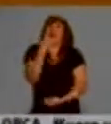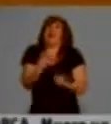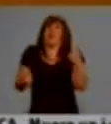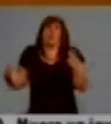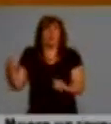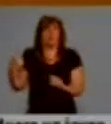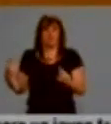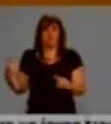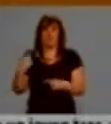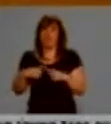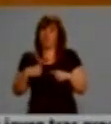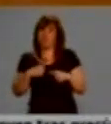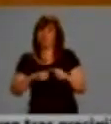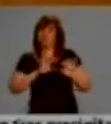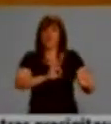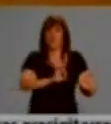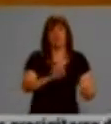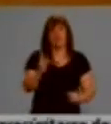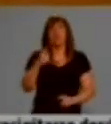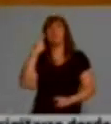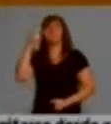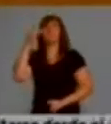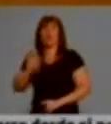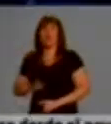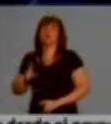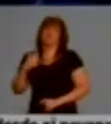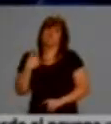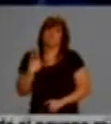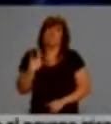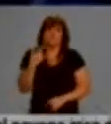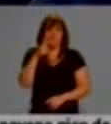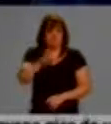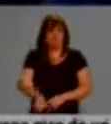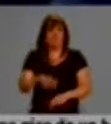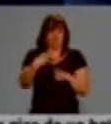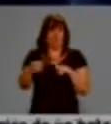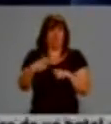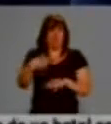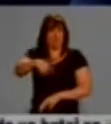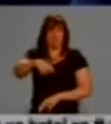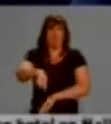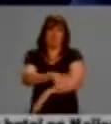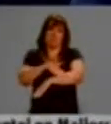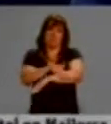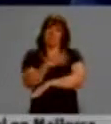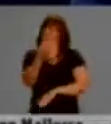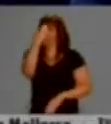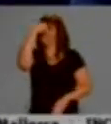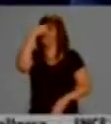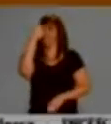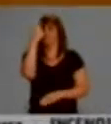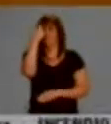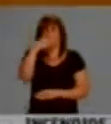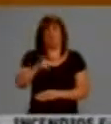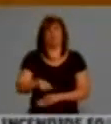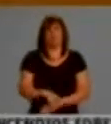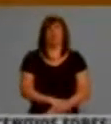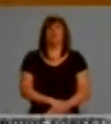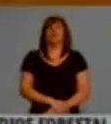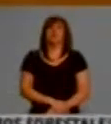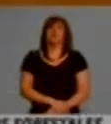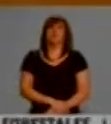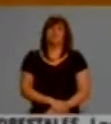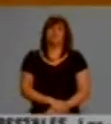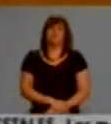son como son, sino como parece que son. Y eso un político y un presidente del Gobierno debe tenerlo muy presente. Es